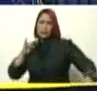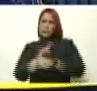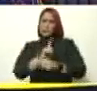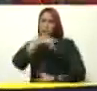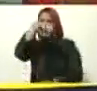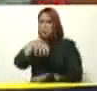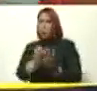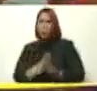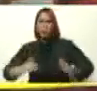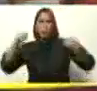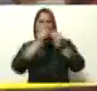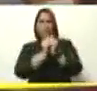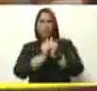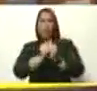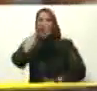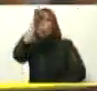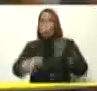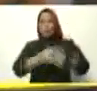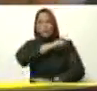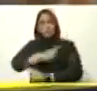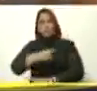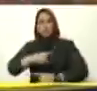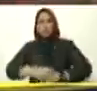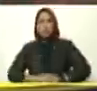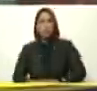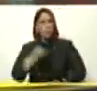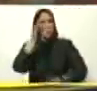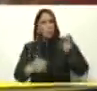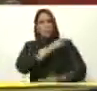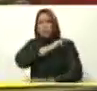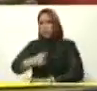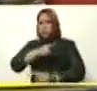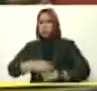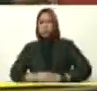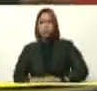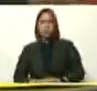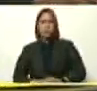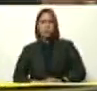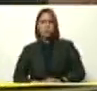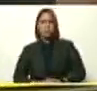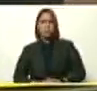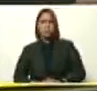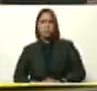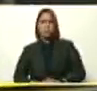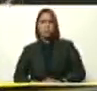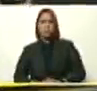Estado Anzoátegui. ¡Justicia! ¡Justicia!